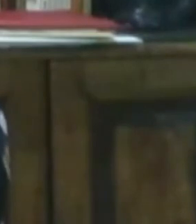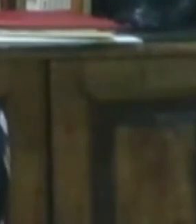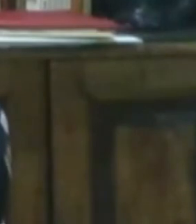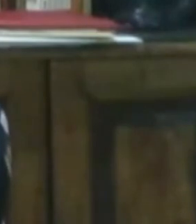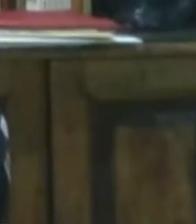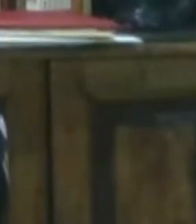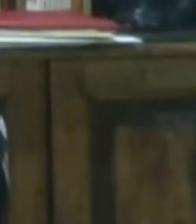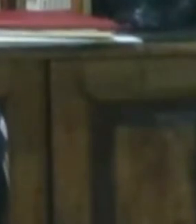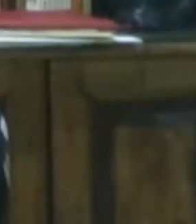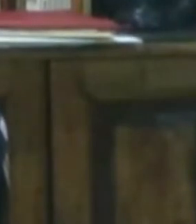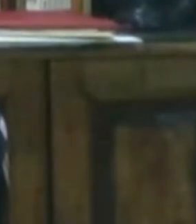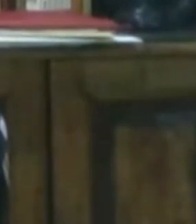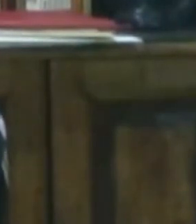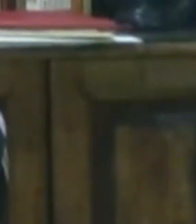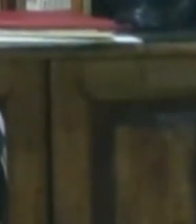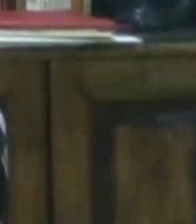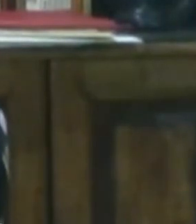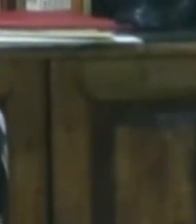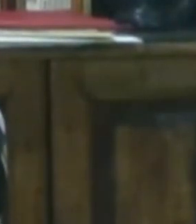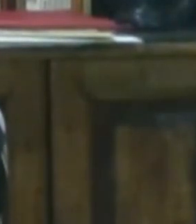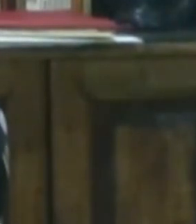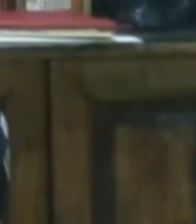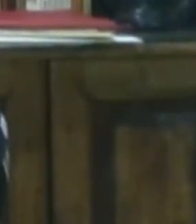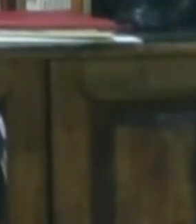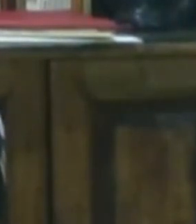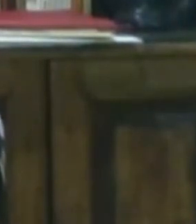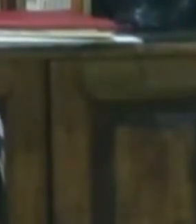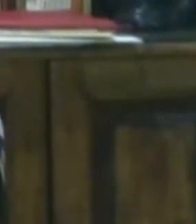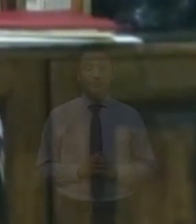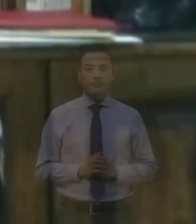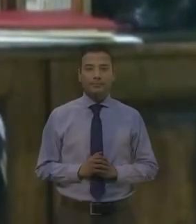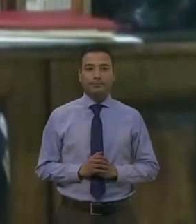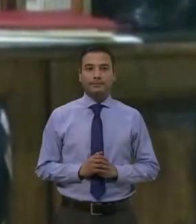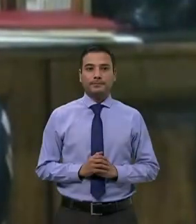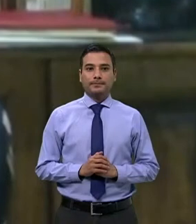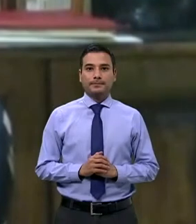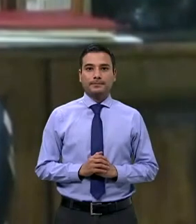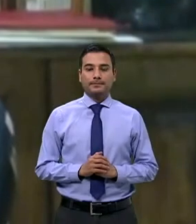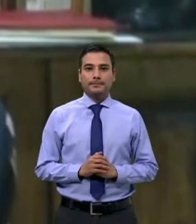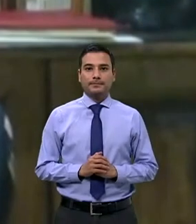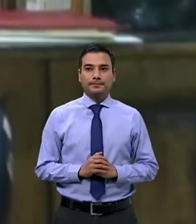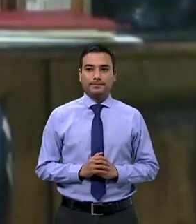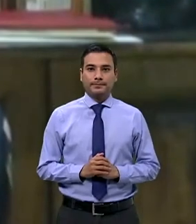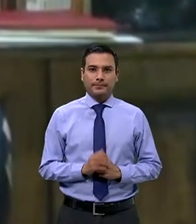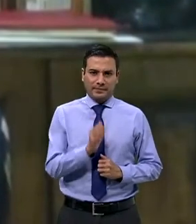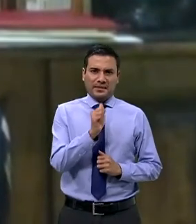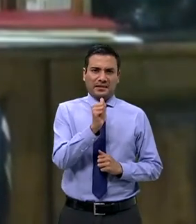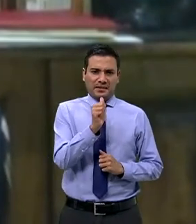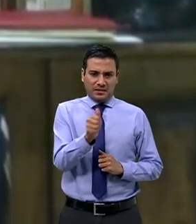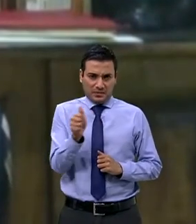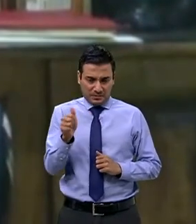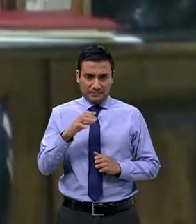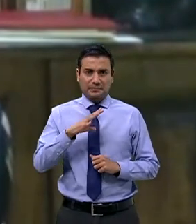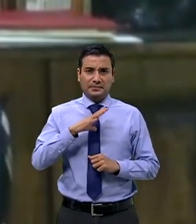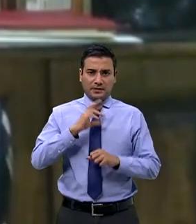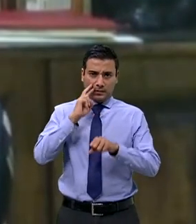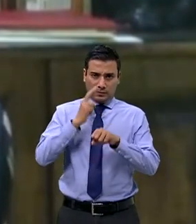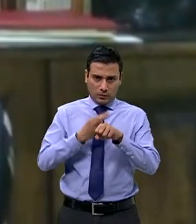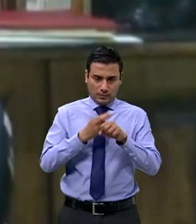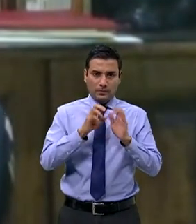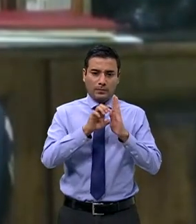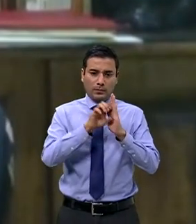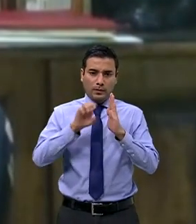establecer claramente los tramos de responsabilidad de cada una de las autoridades que tenemos que intervenir cuando se habla de una consulta popular la cámara de